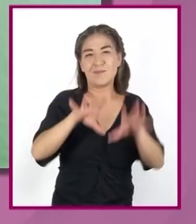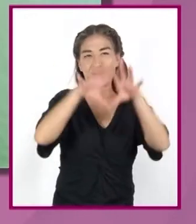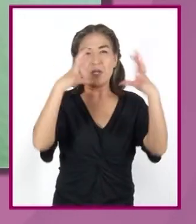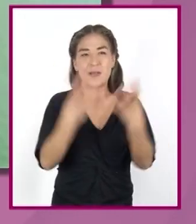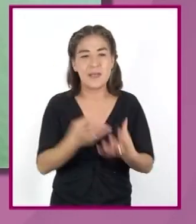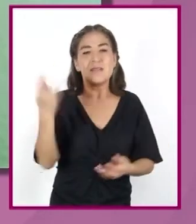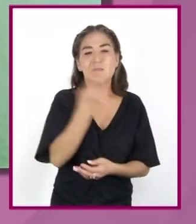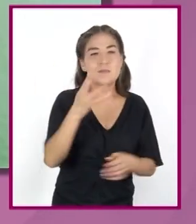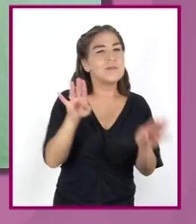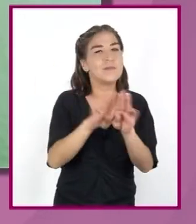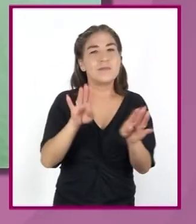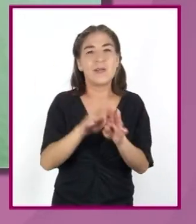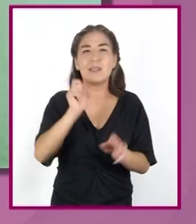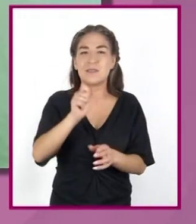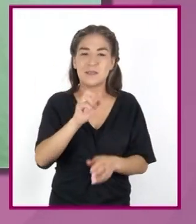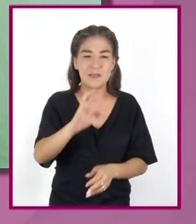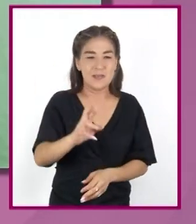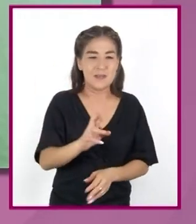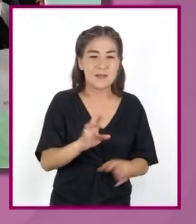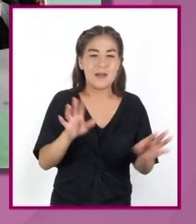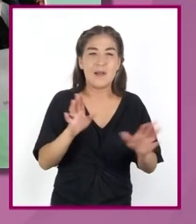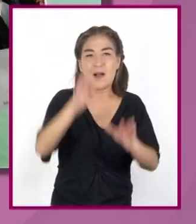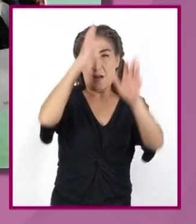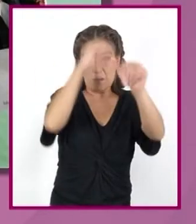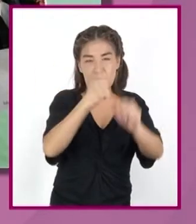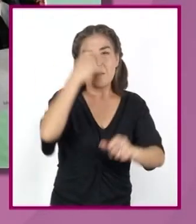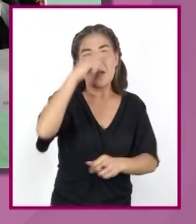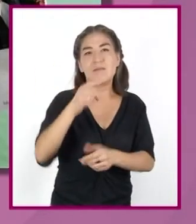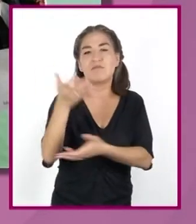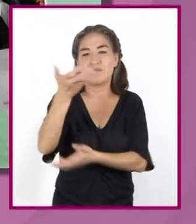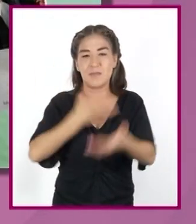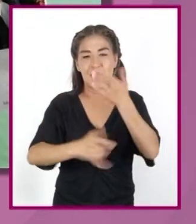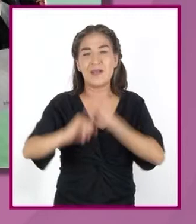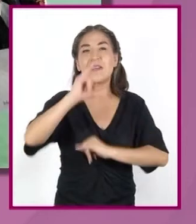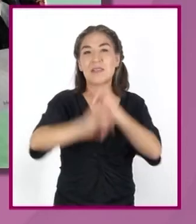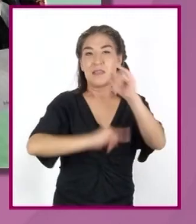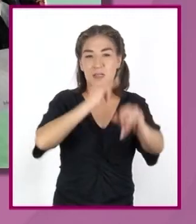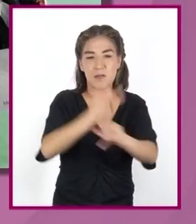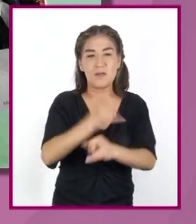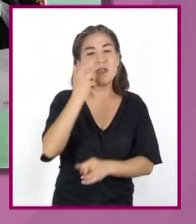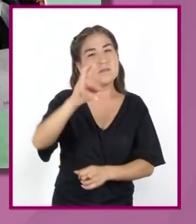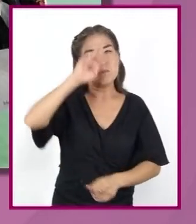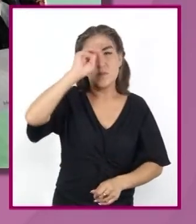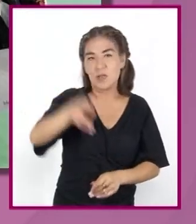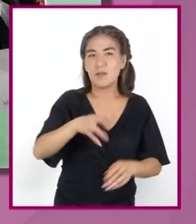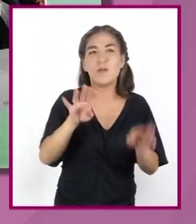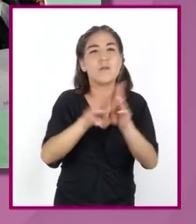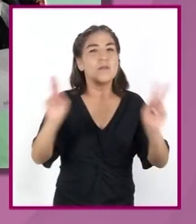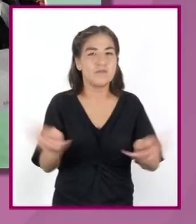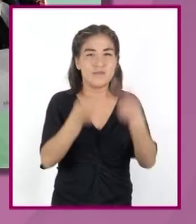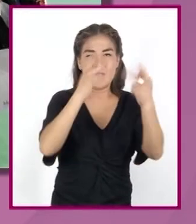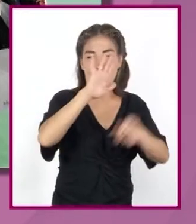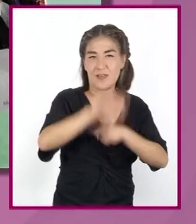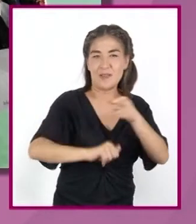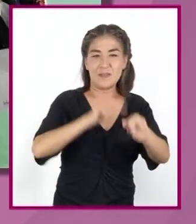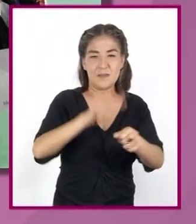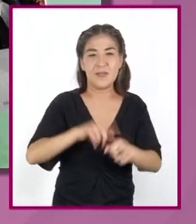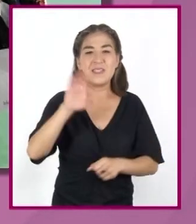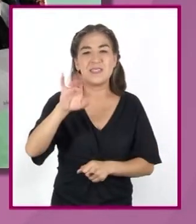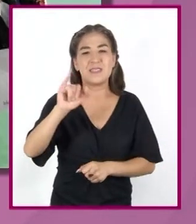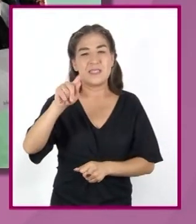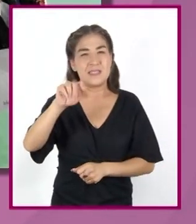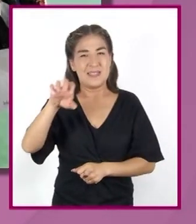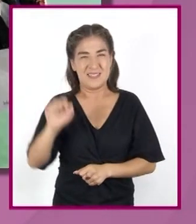necesario establecer un convenio sobre el comercio internacional de especies amenazadas de flora y fauna silvestres, CITES,